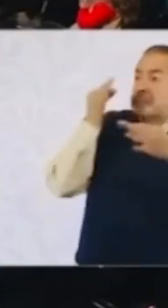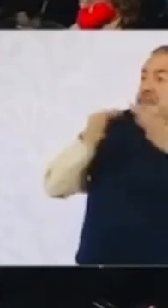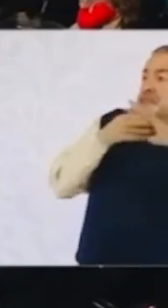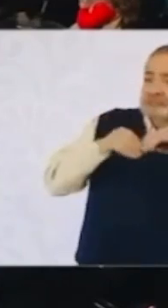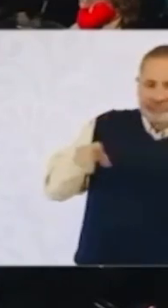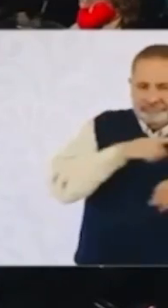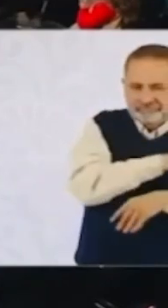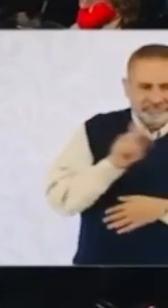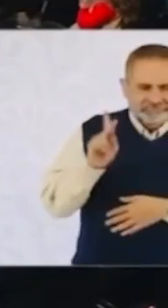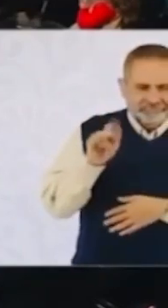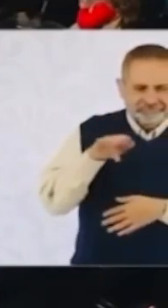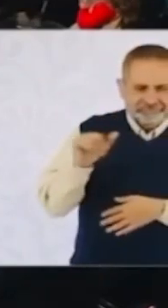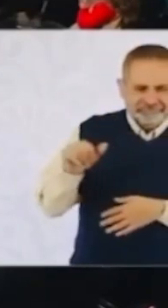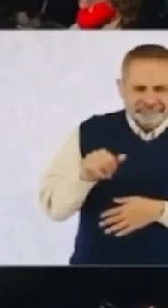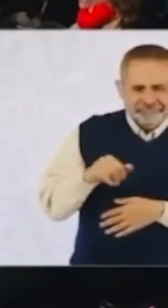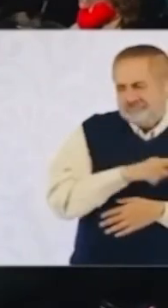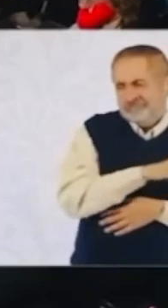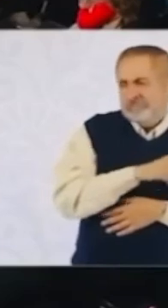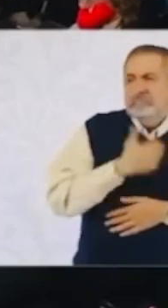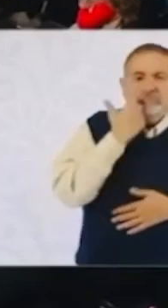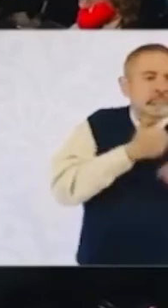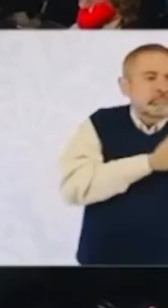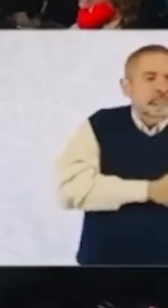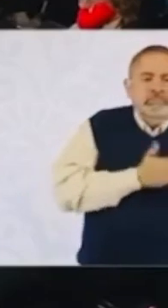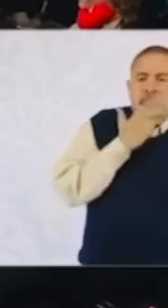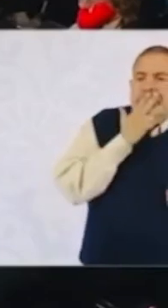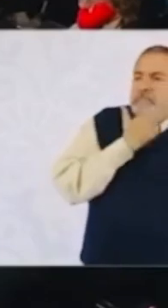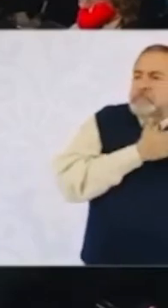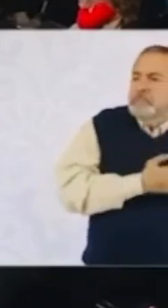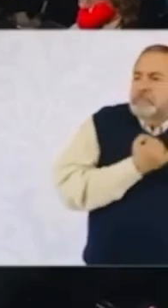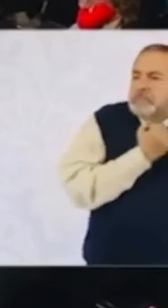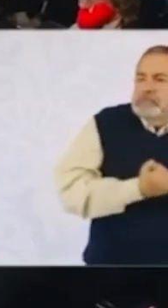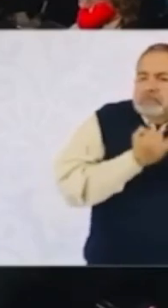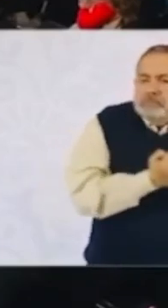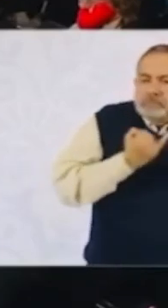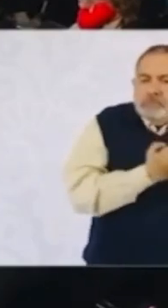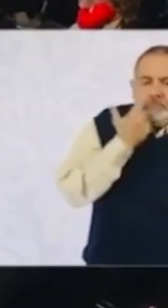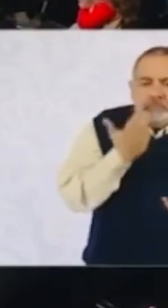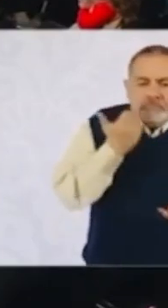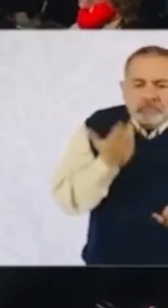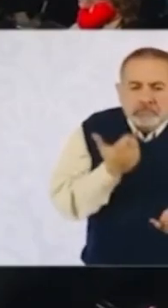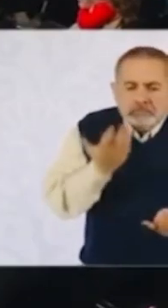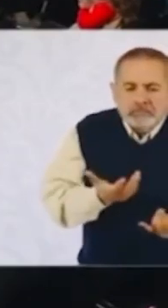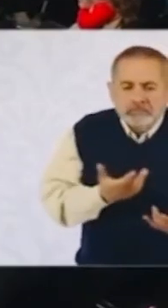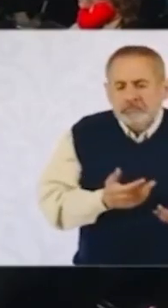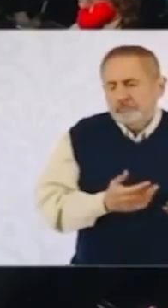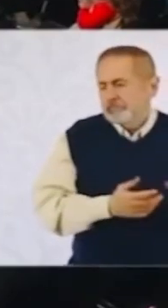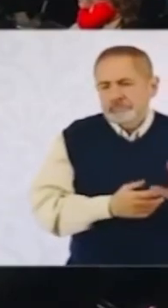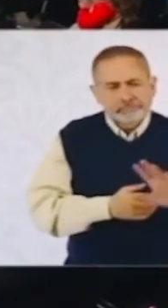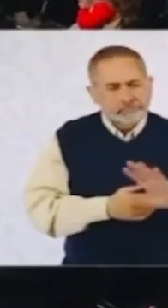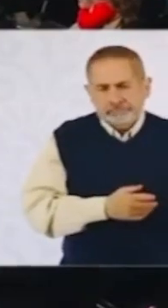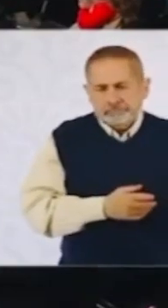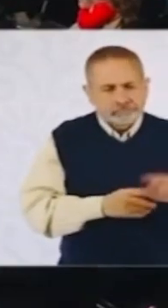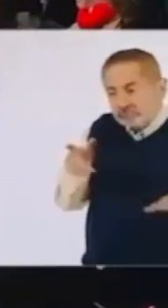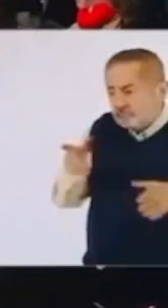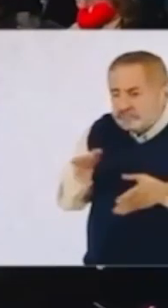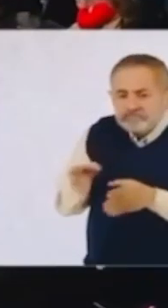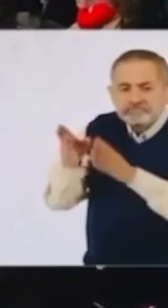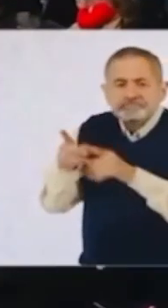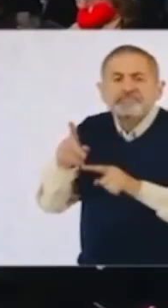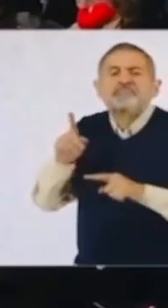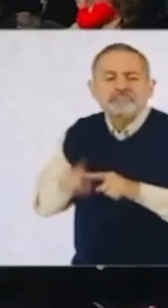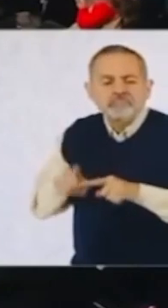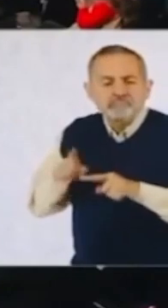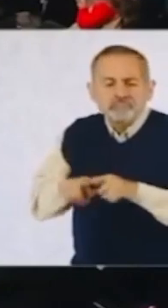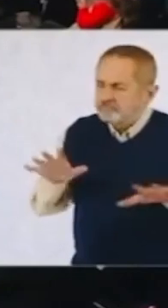dicen nuestros detractores, adversarios políticos y la propia ministra, la presidenta de la Corte, de que esto